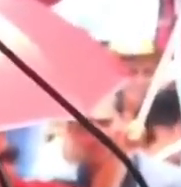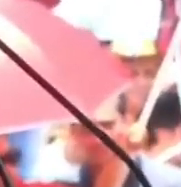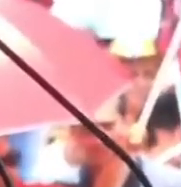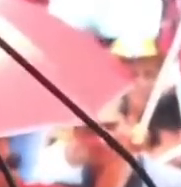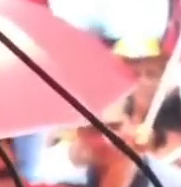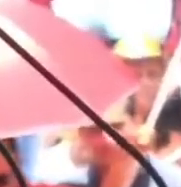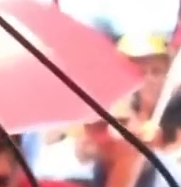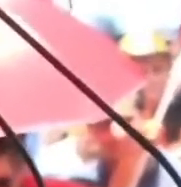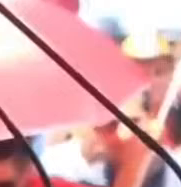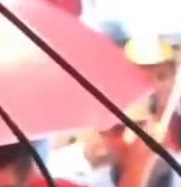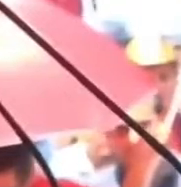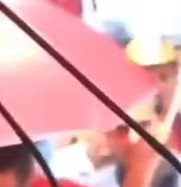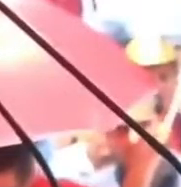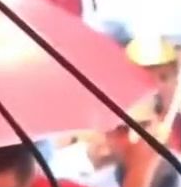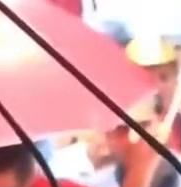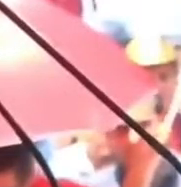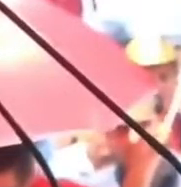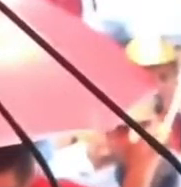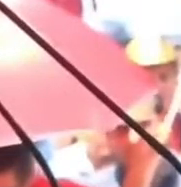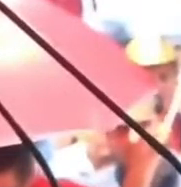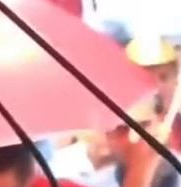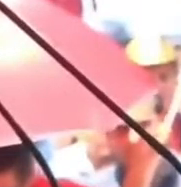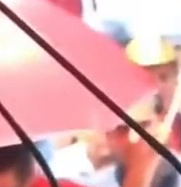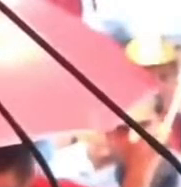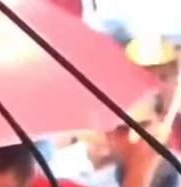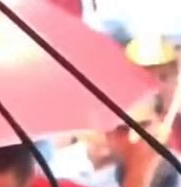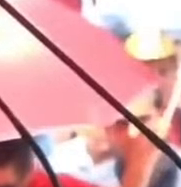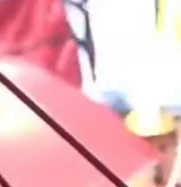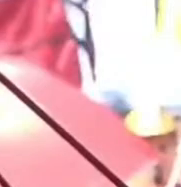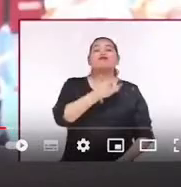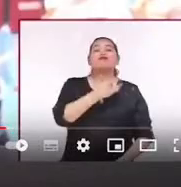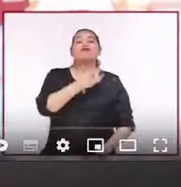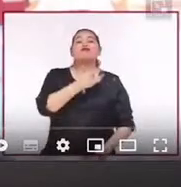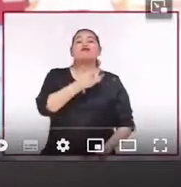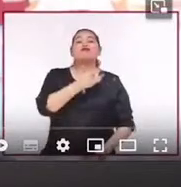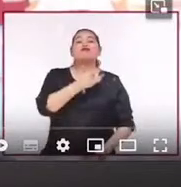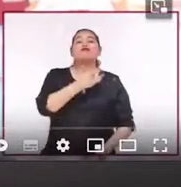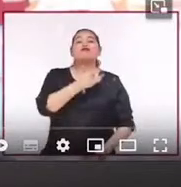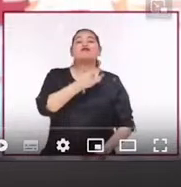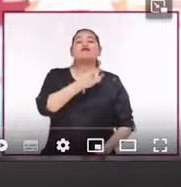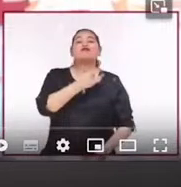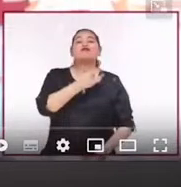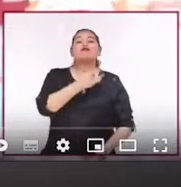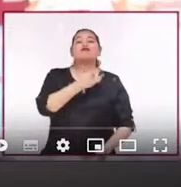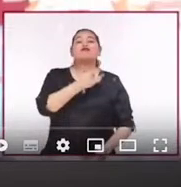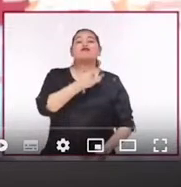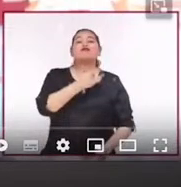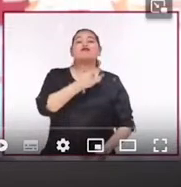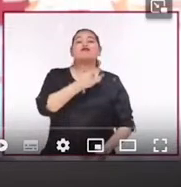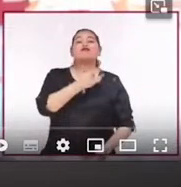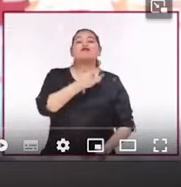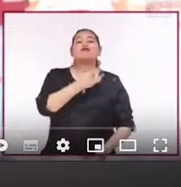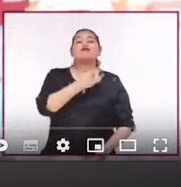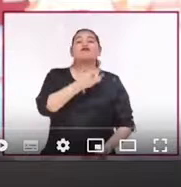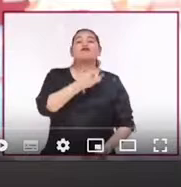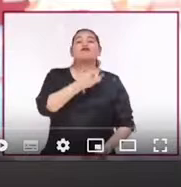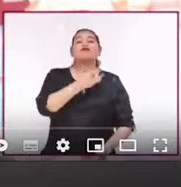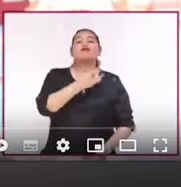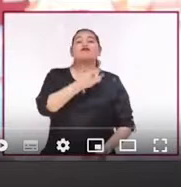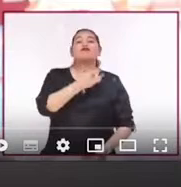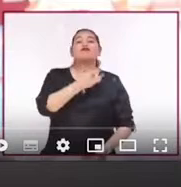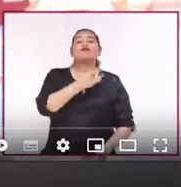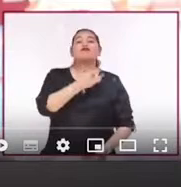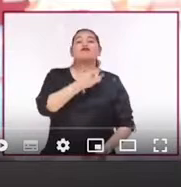¿Cómo la ven? Para empezar, amigos. Bueno, esto fue lo que dijo el día de hoy la doctora Claudia Sheinbaum Pardo,